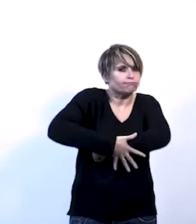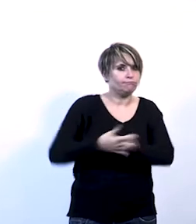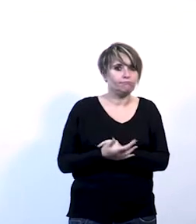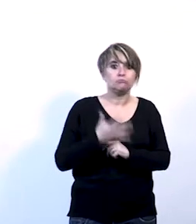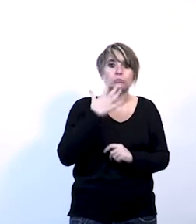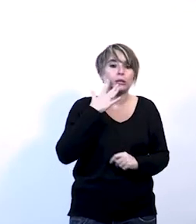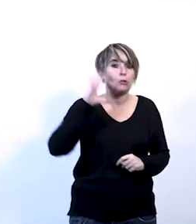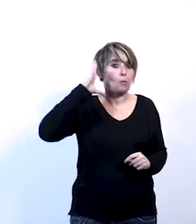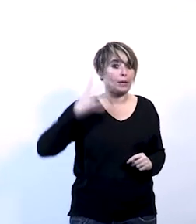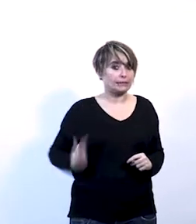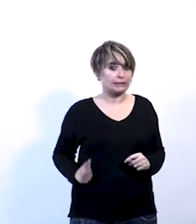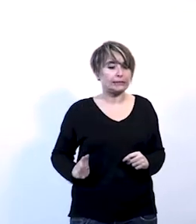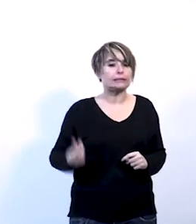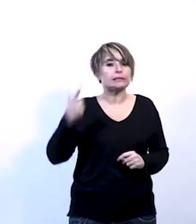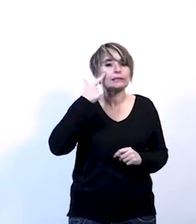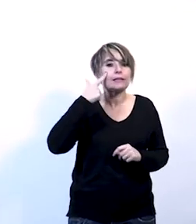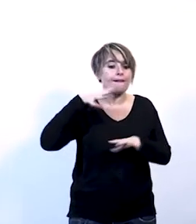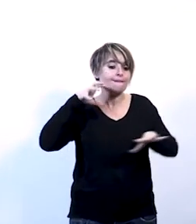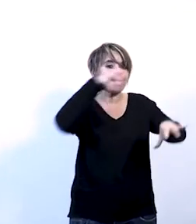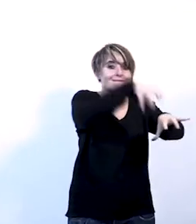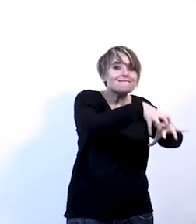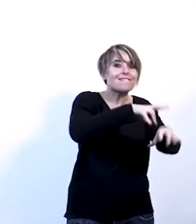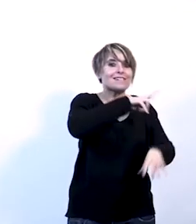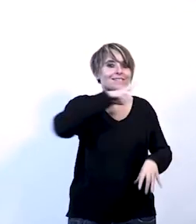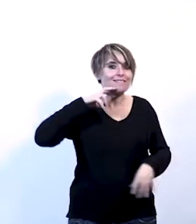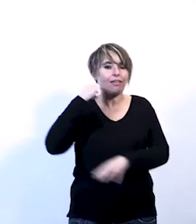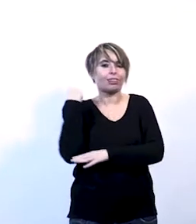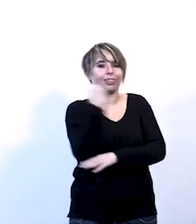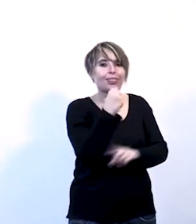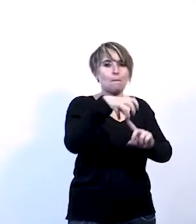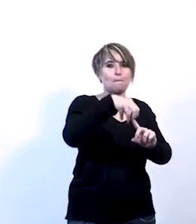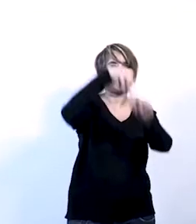palestino, la ocupación israelí reenforza ese patriarcado.